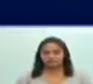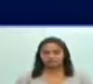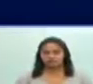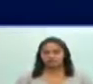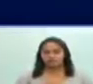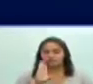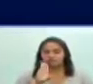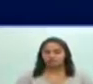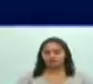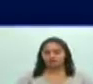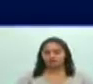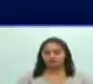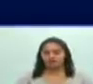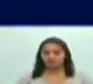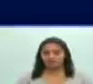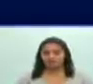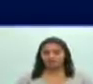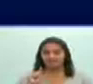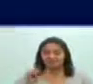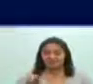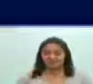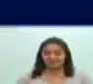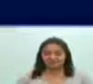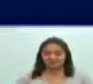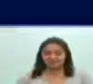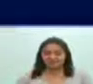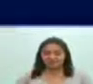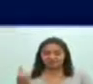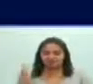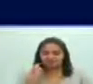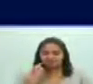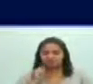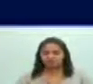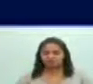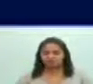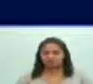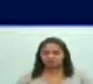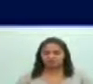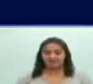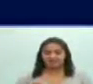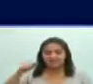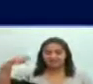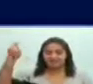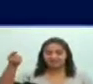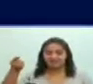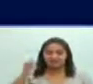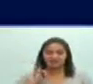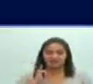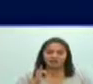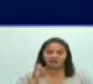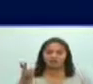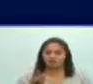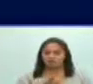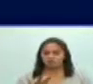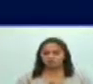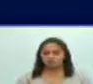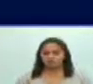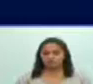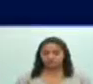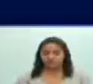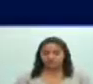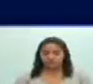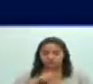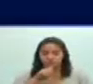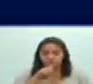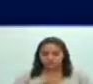es cerca del que escucha y aquel es lejos de los dos. Ellos pueden realizar función sustantiva